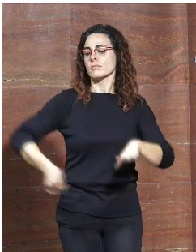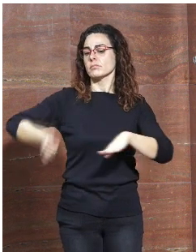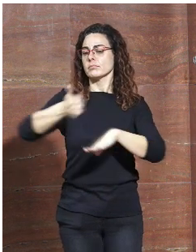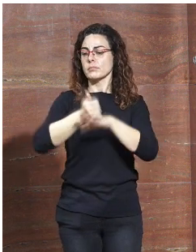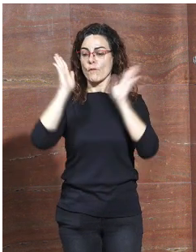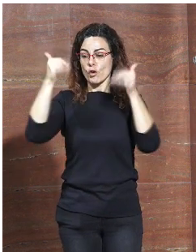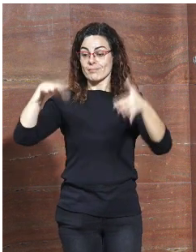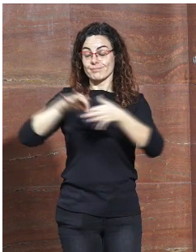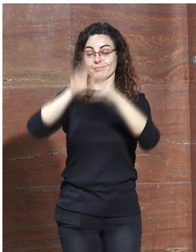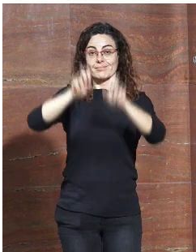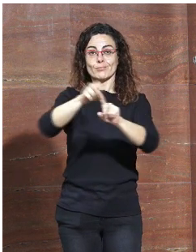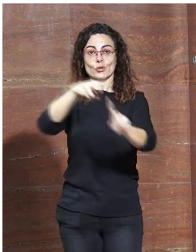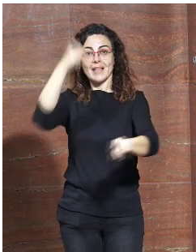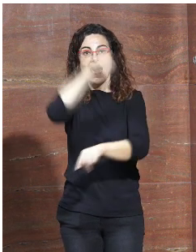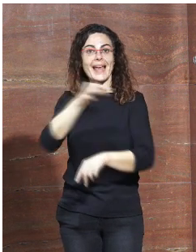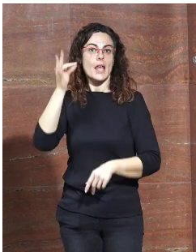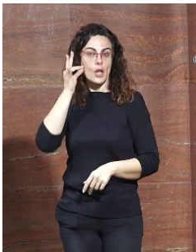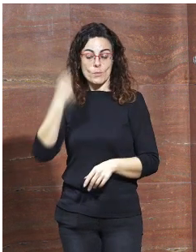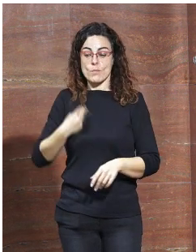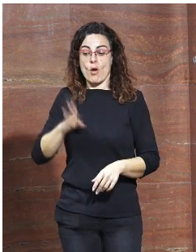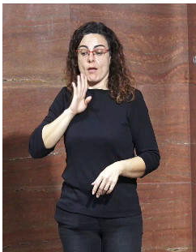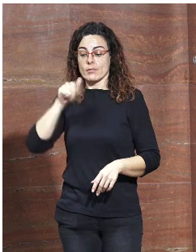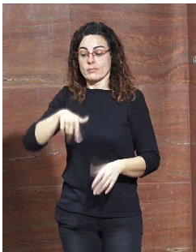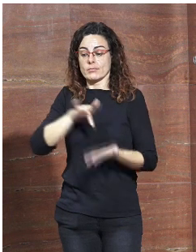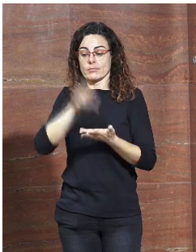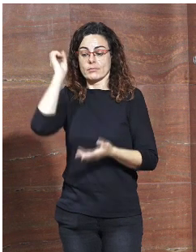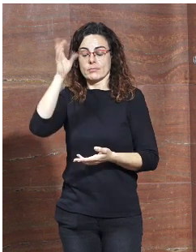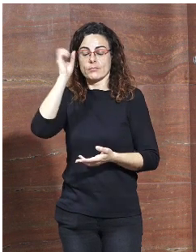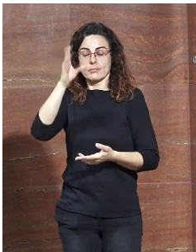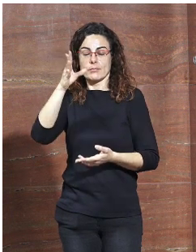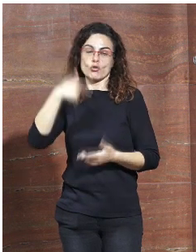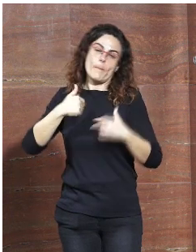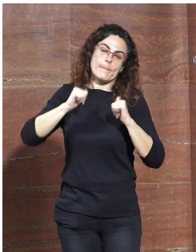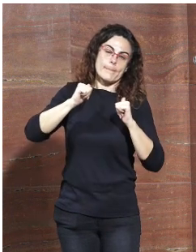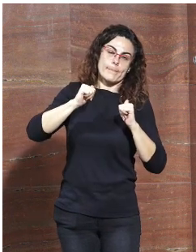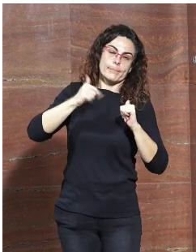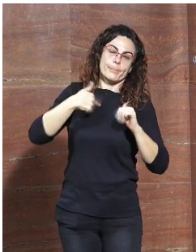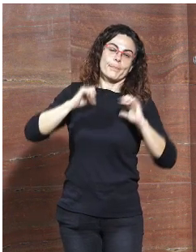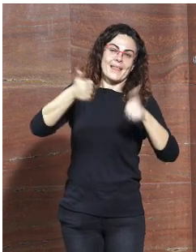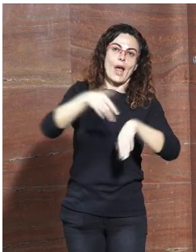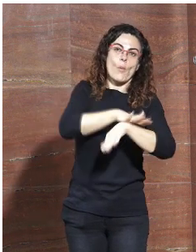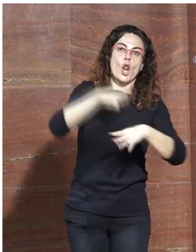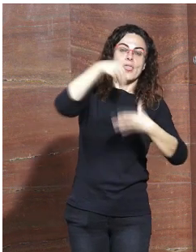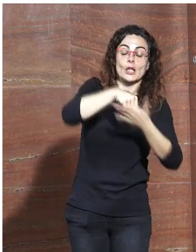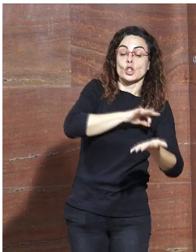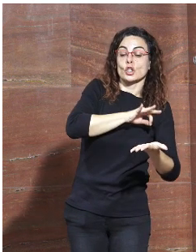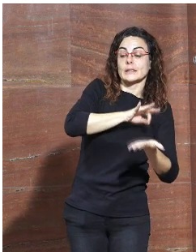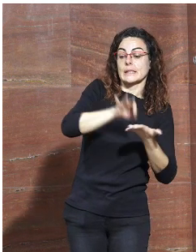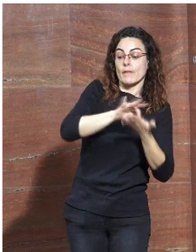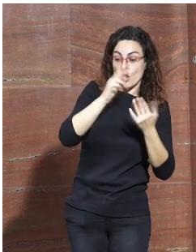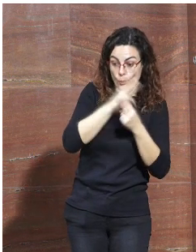enfoque de género, pues como anuncié al inicio de esta andadura, de mi andadura en el servicio